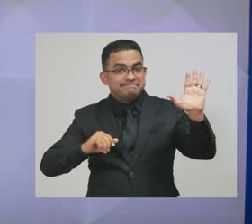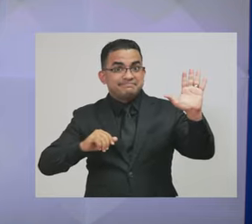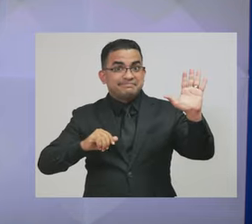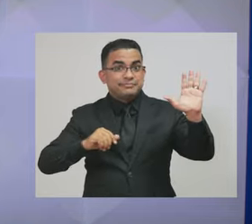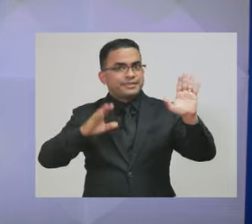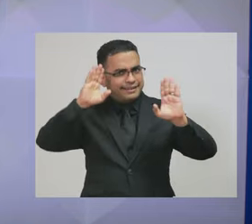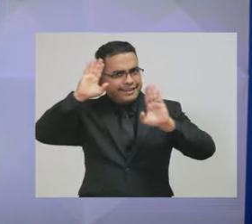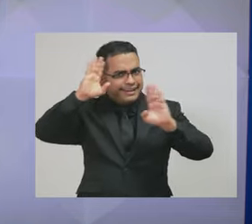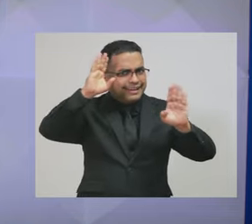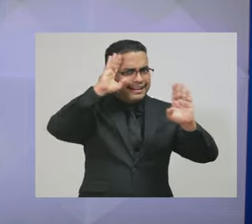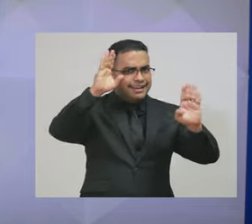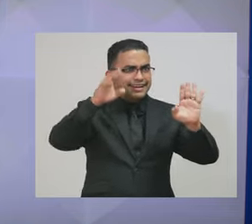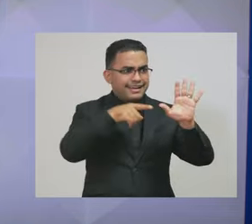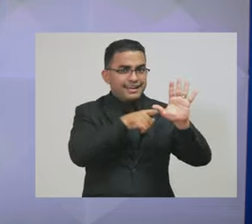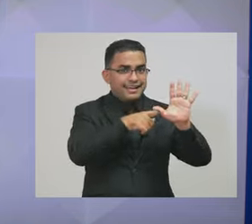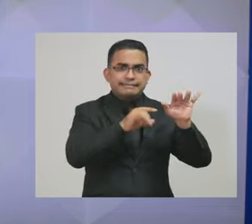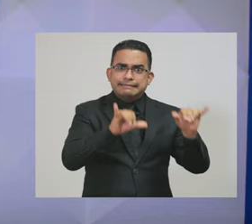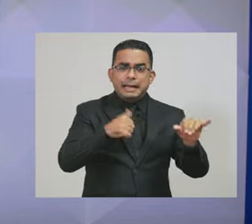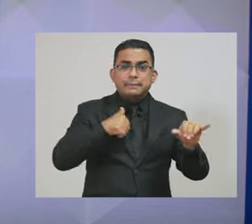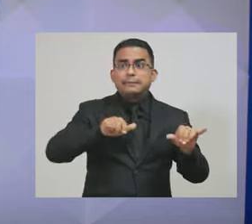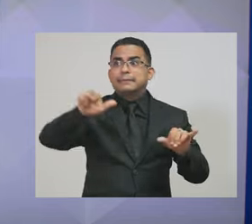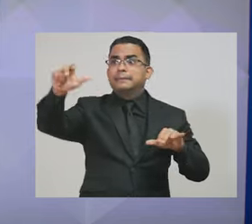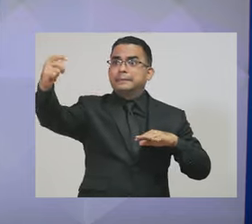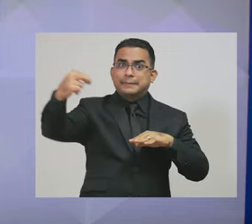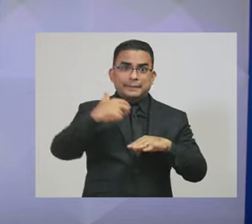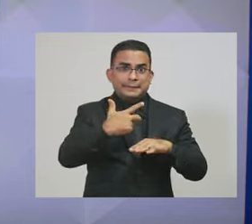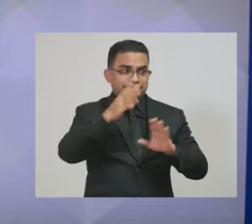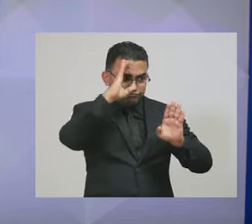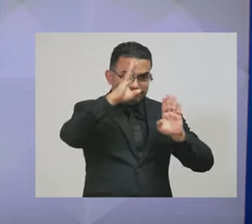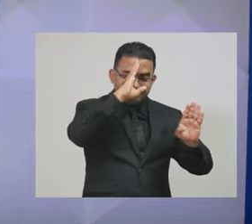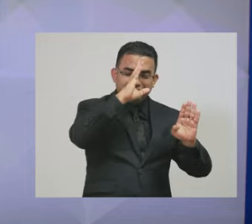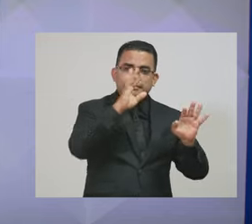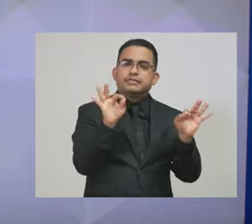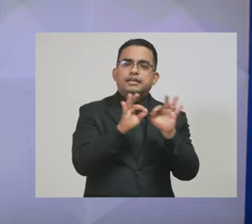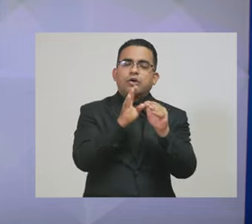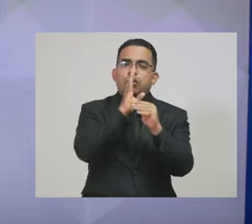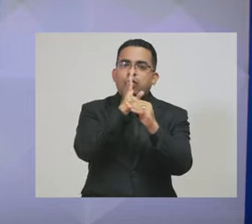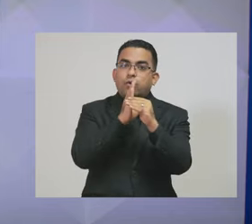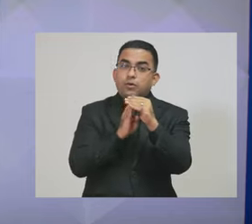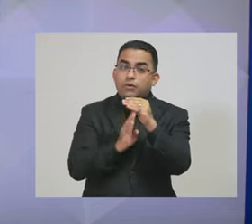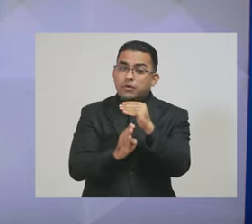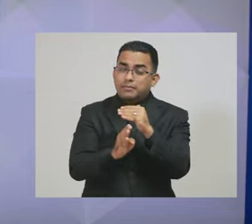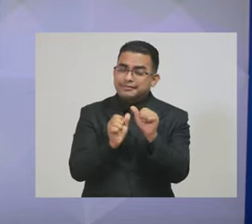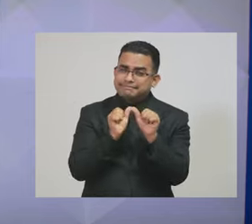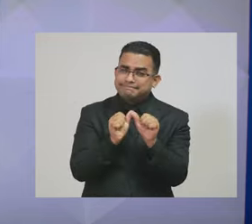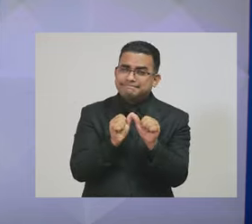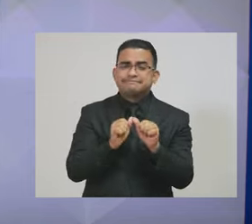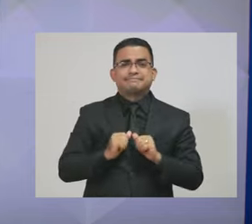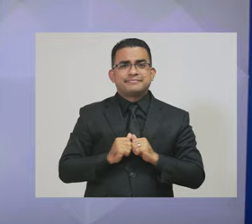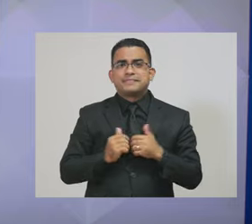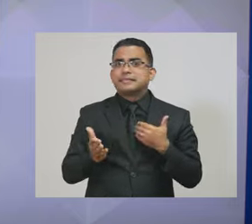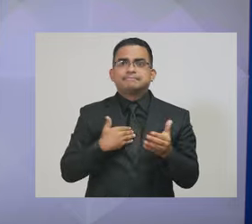saludo a todos son los mismos que vas a encontrar cuando vayas bajando por tanto